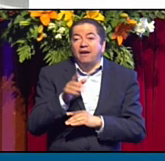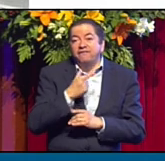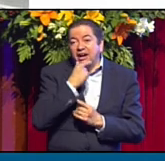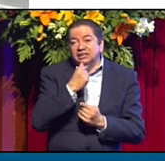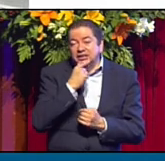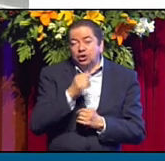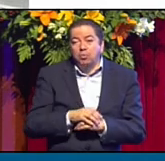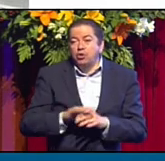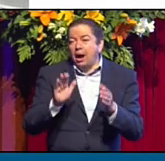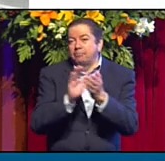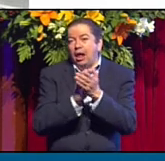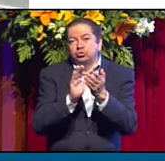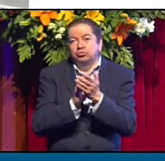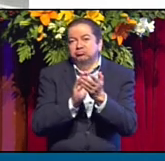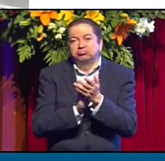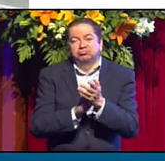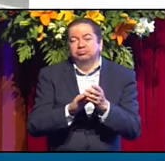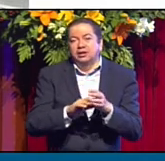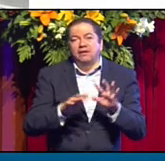fácil